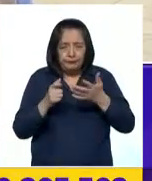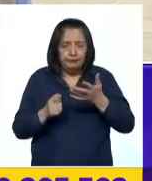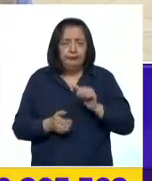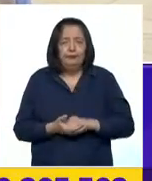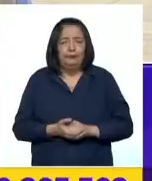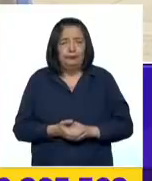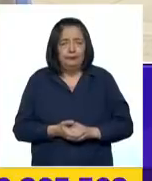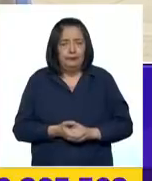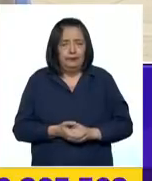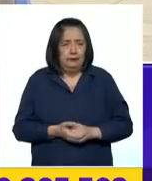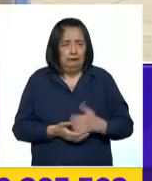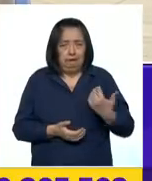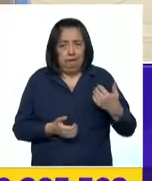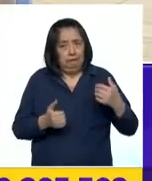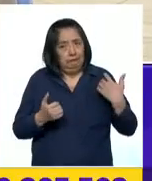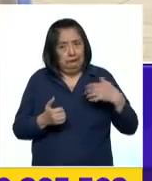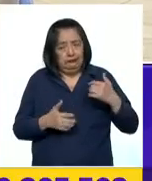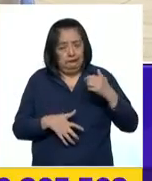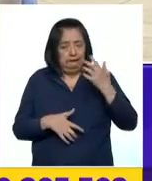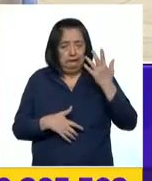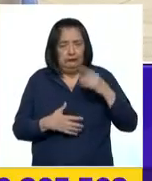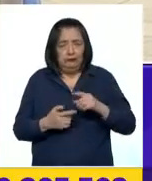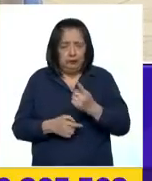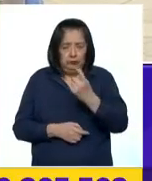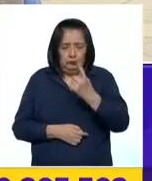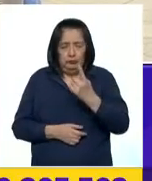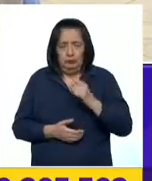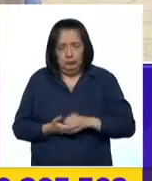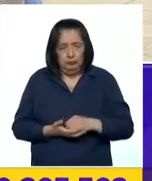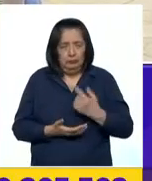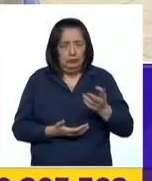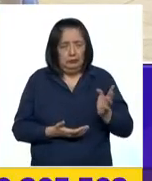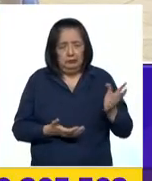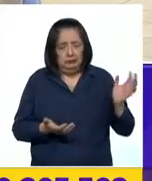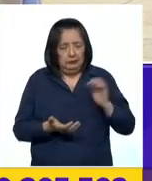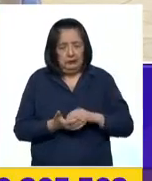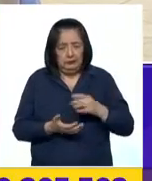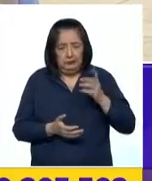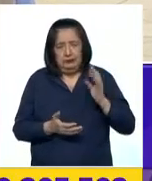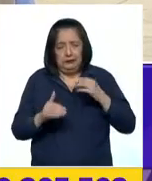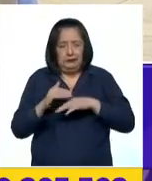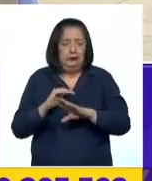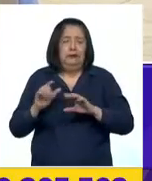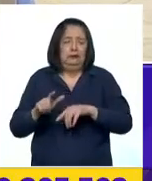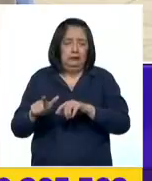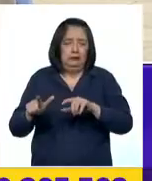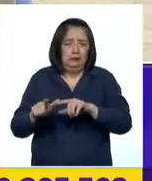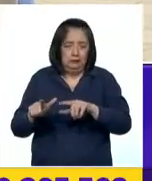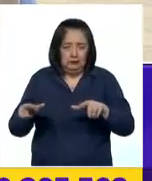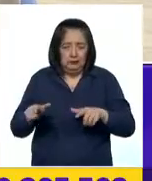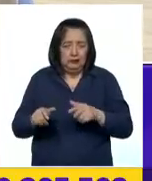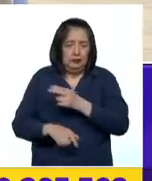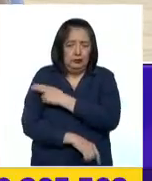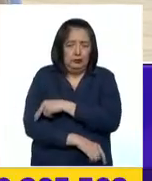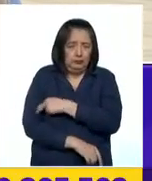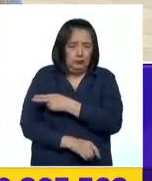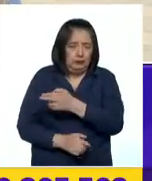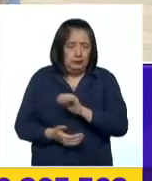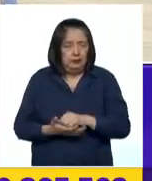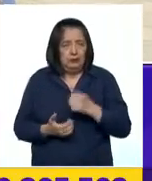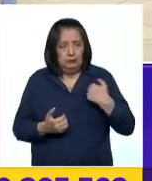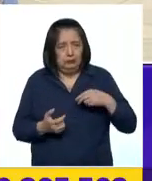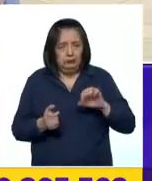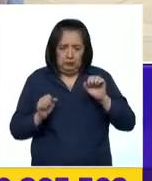fiscalizadores, disculpe, están mal. Entonces, pero uno de ellos es el que está con más grave, el que está hospitalizado. Entonces, estamos